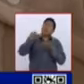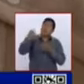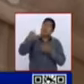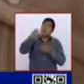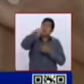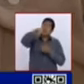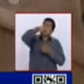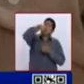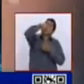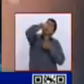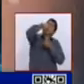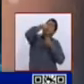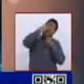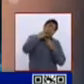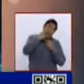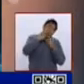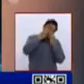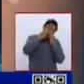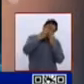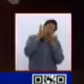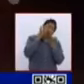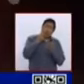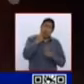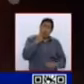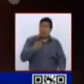¿En foto, ese momento? En ese momento.